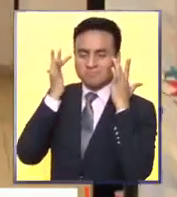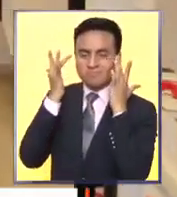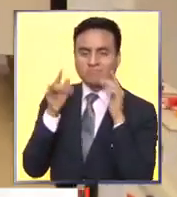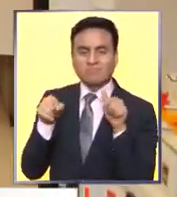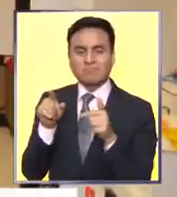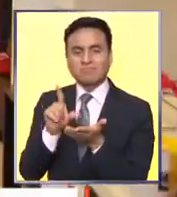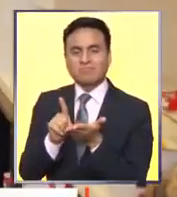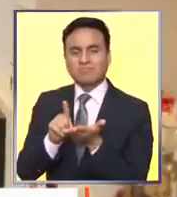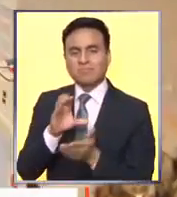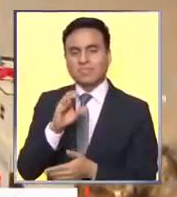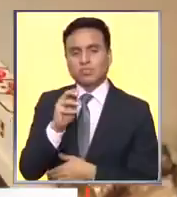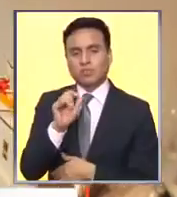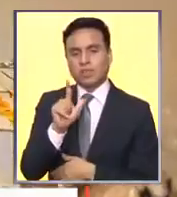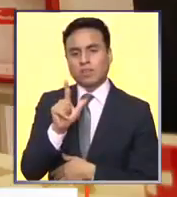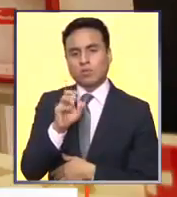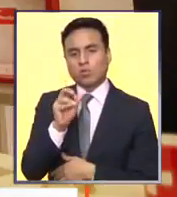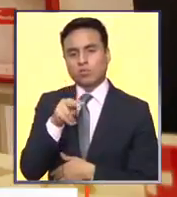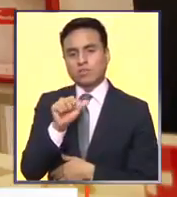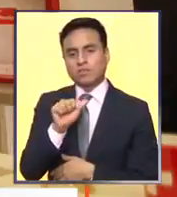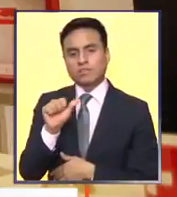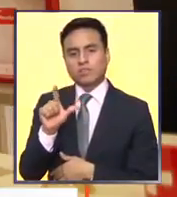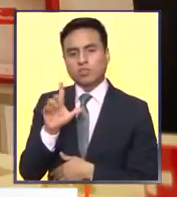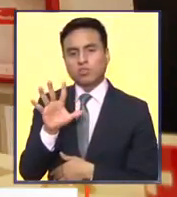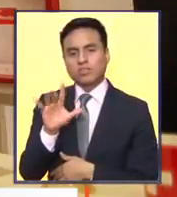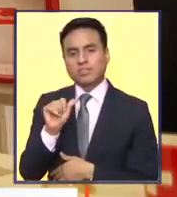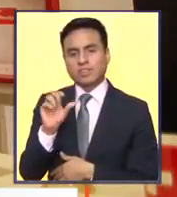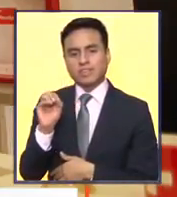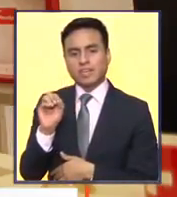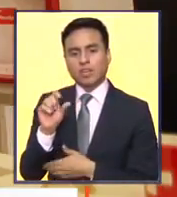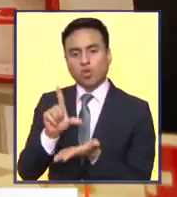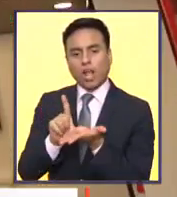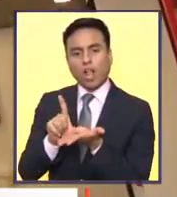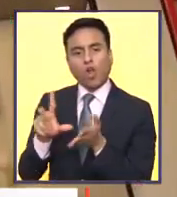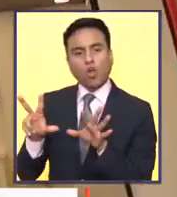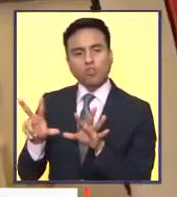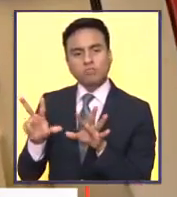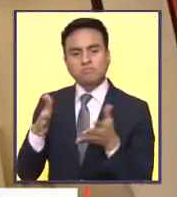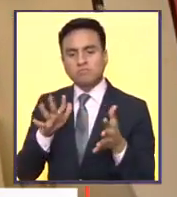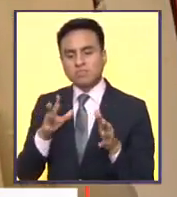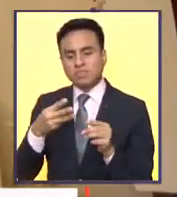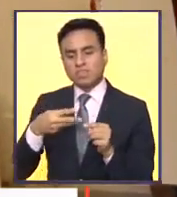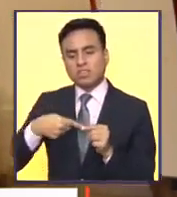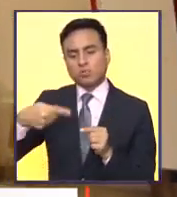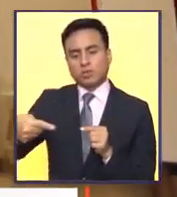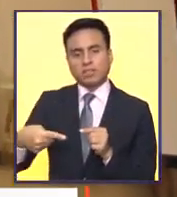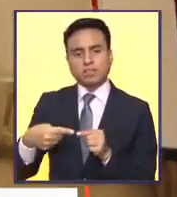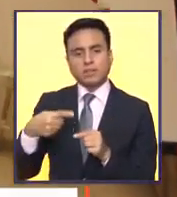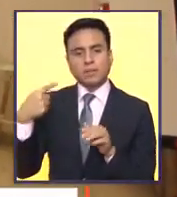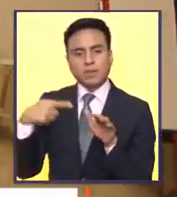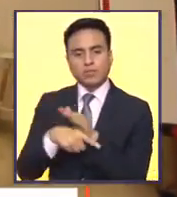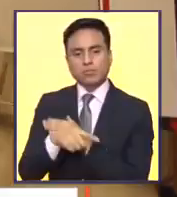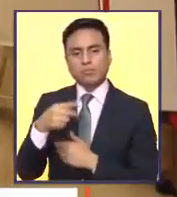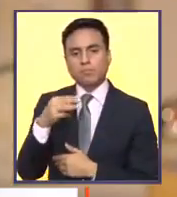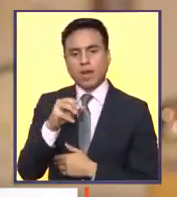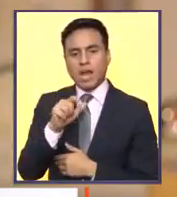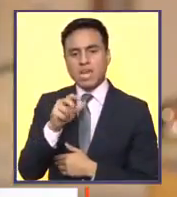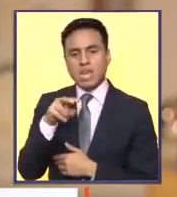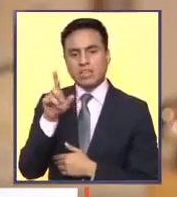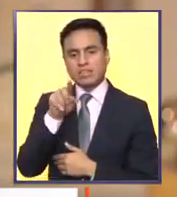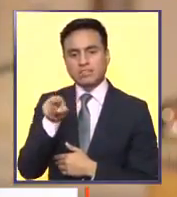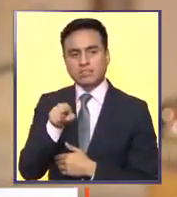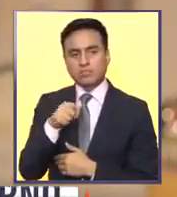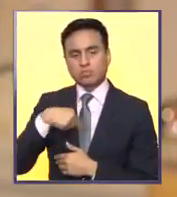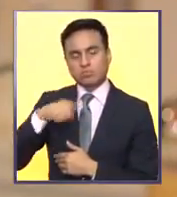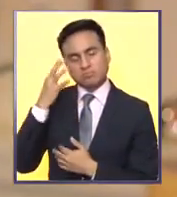ubicado en Cristóbal Colón, 6560, en el local 8, y estamos aproximadamente a 3 cuadras del metro Hernando Magallanes. Nosotros nos inspiramos un poco